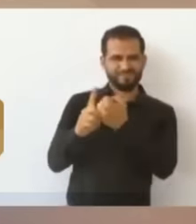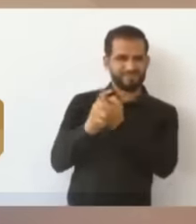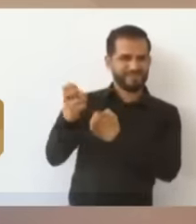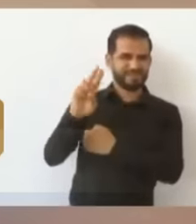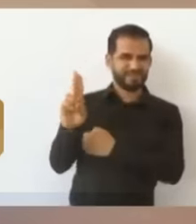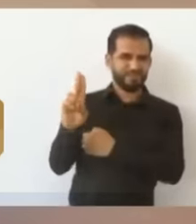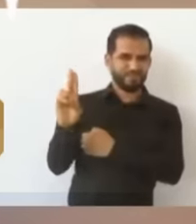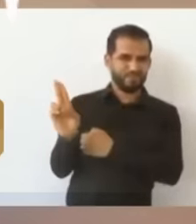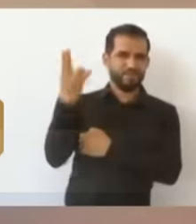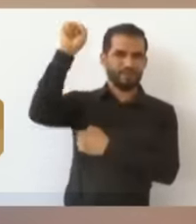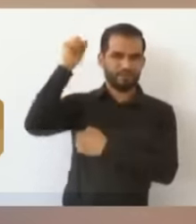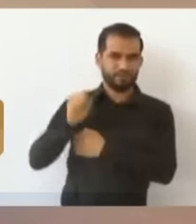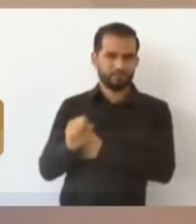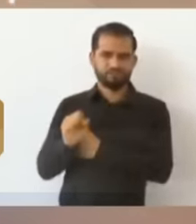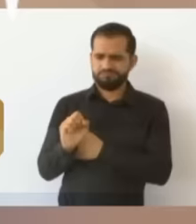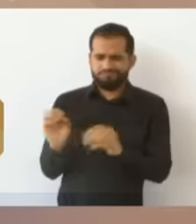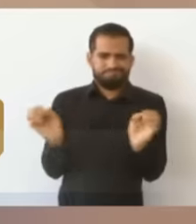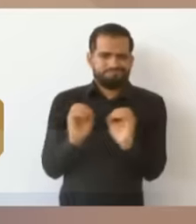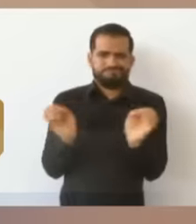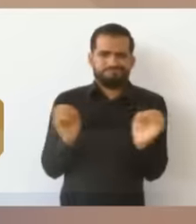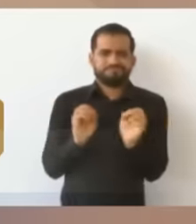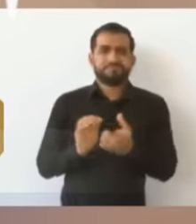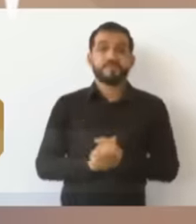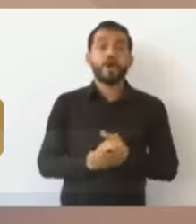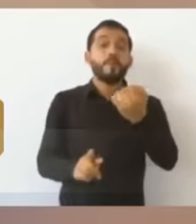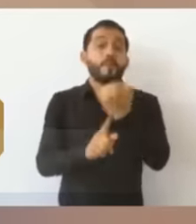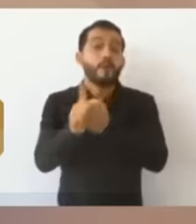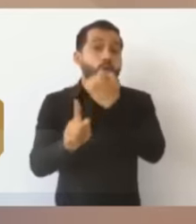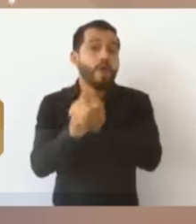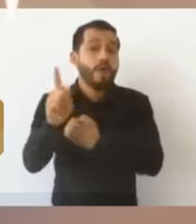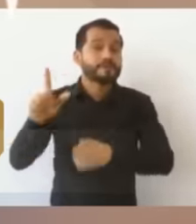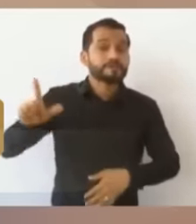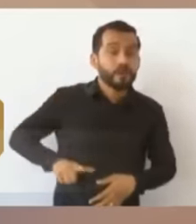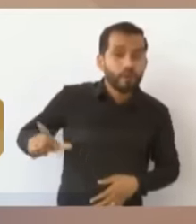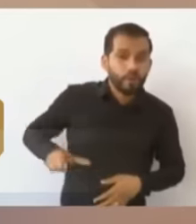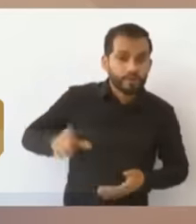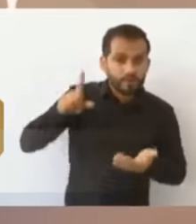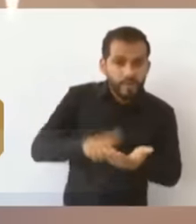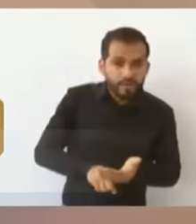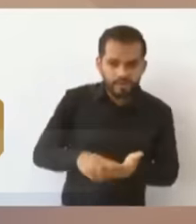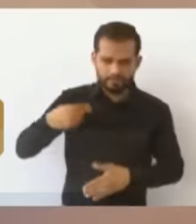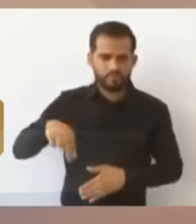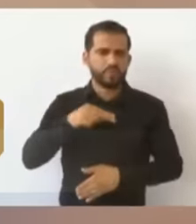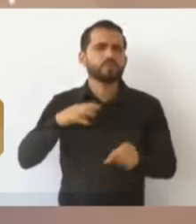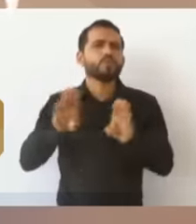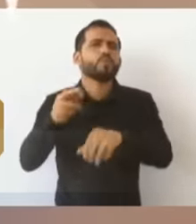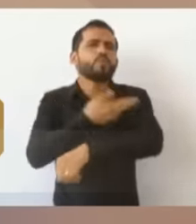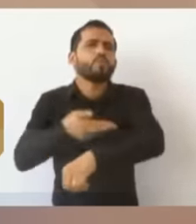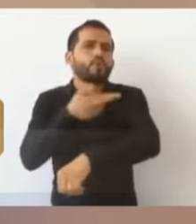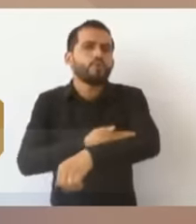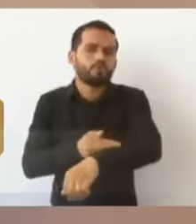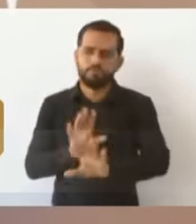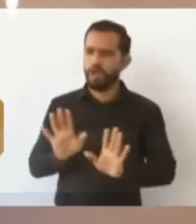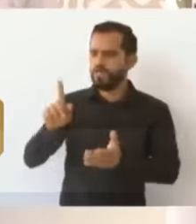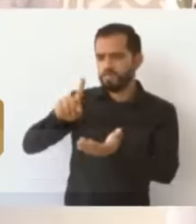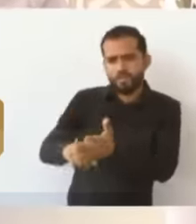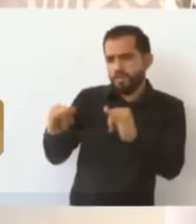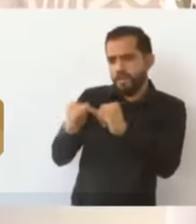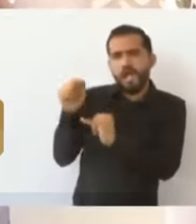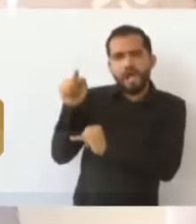tiene. No hay por qué. Los problemas que le tocan al gobierno los resolvemos en las instituciones de